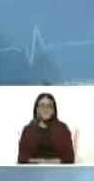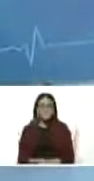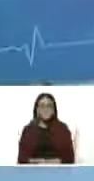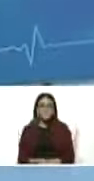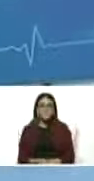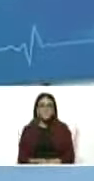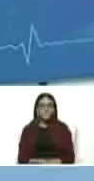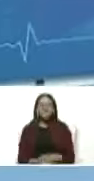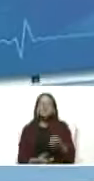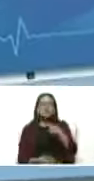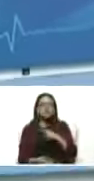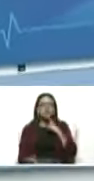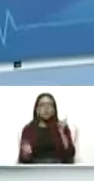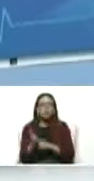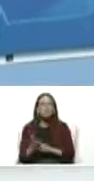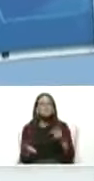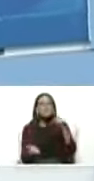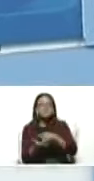y vinimos